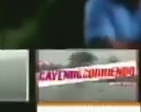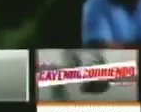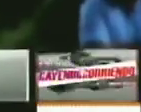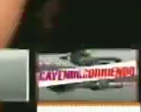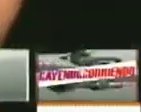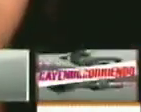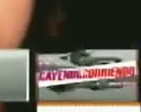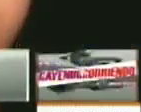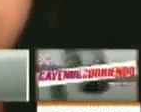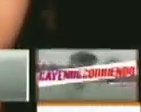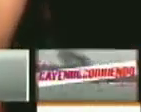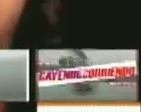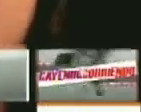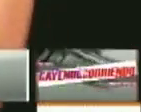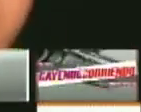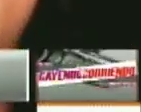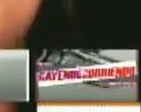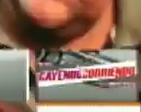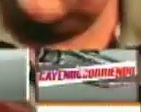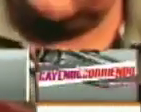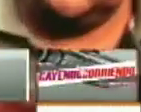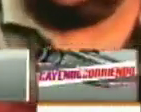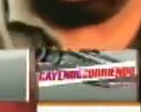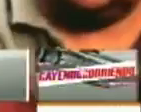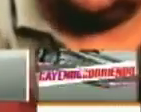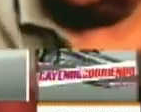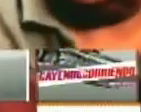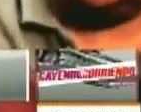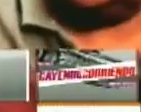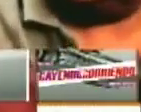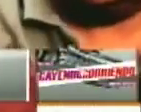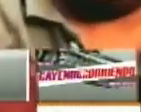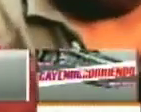somos los pobres, todos nosotros con Chávez.